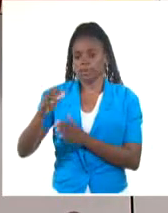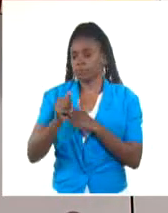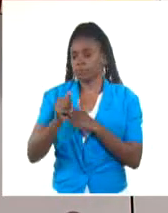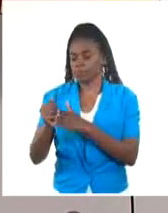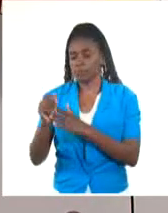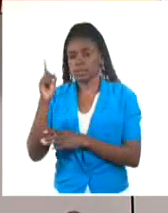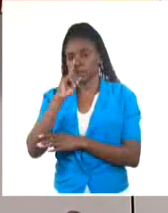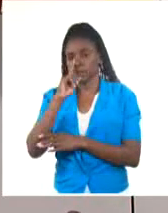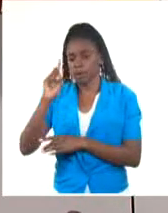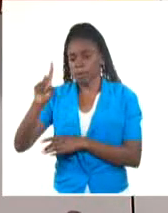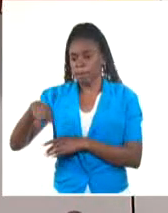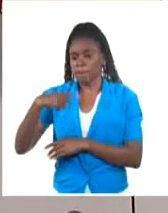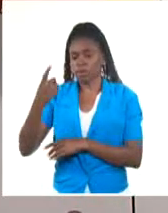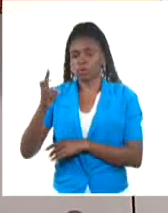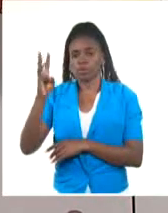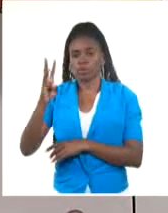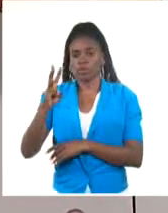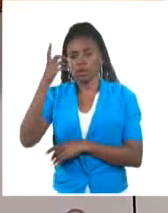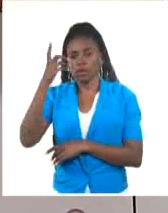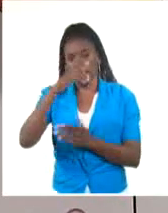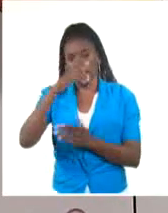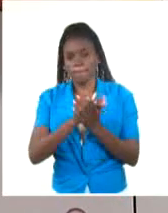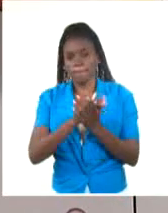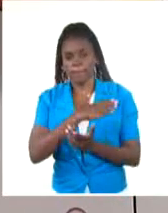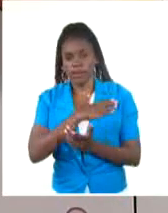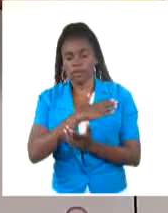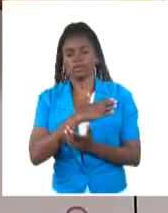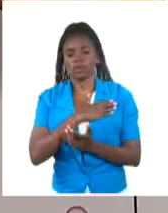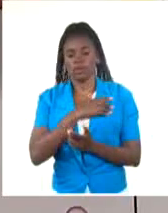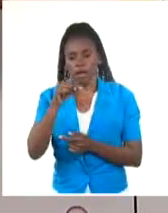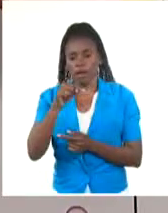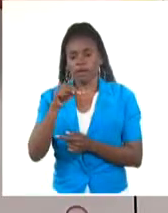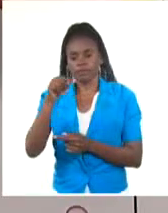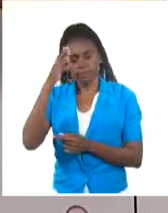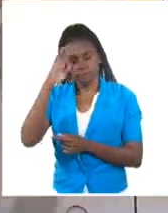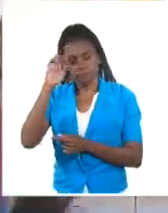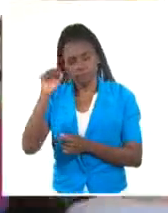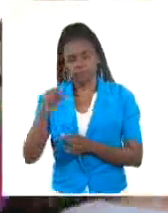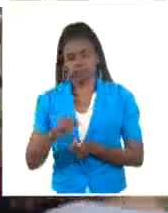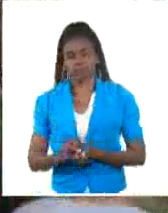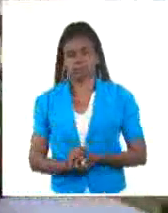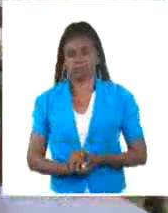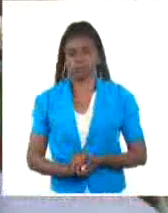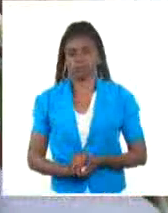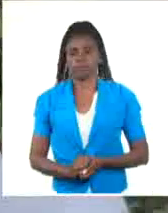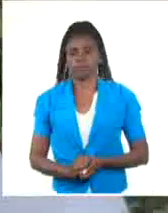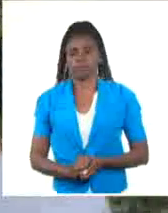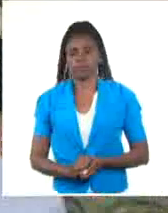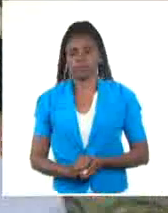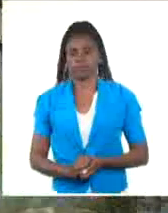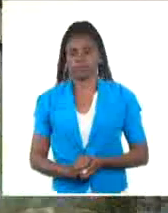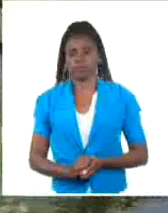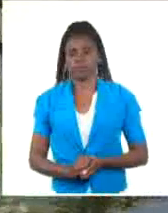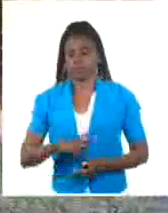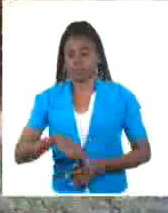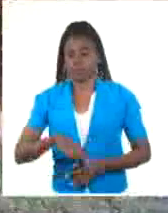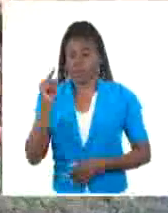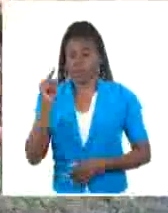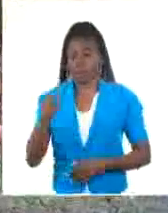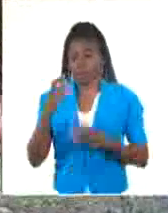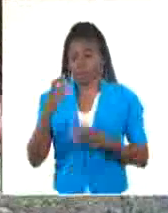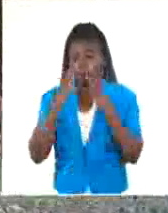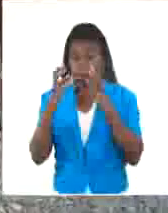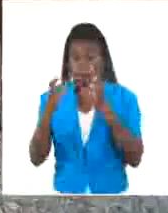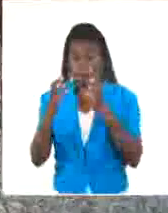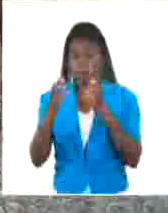culminará el próximo 3 de marzo en la Villa Primada de Cuba. Artistas, aficionados del Consejo